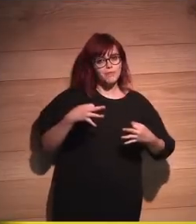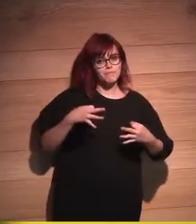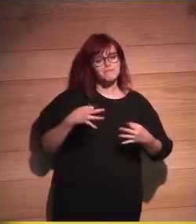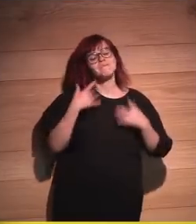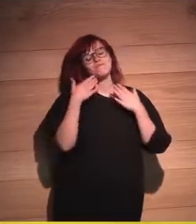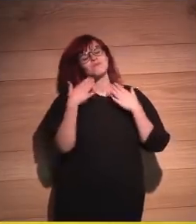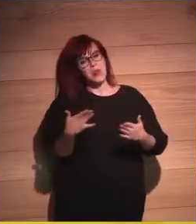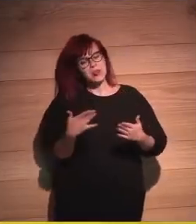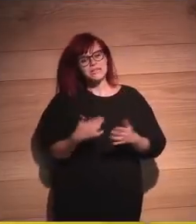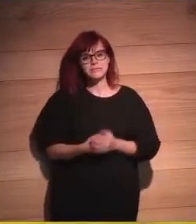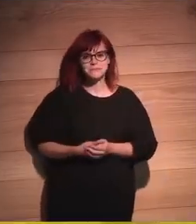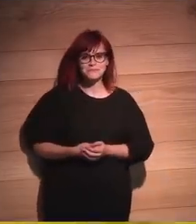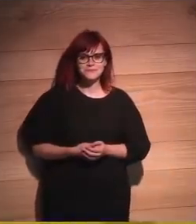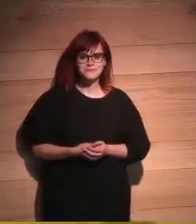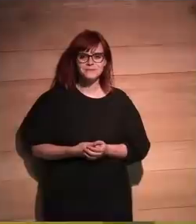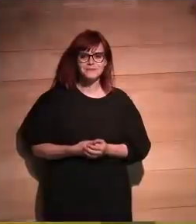gracias.